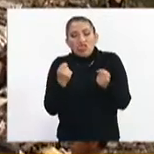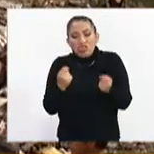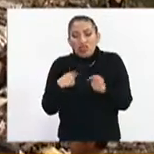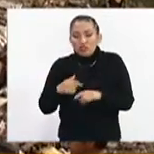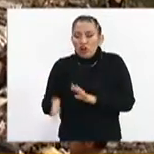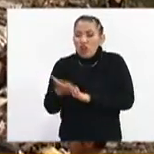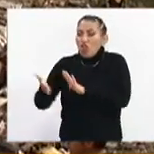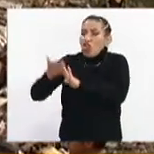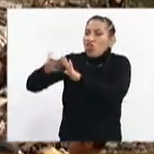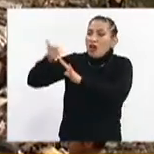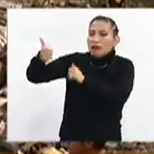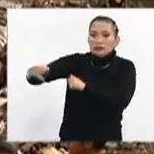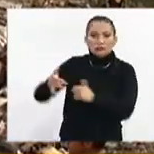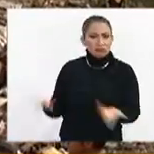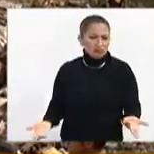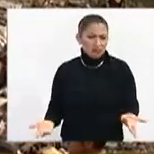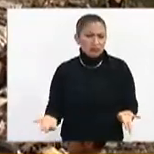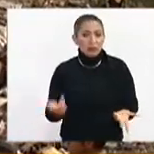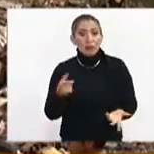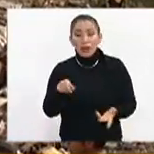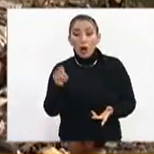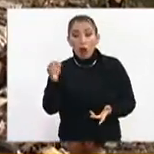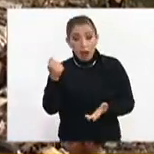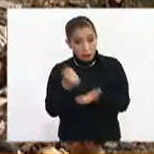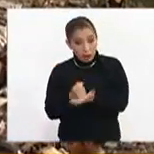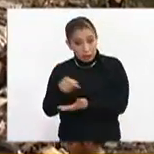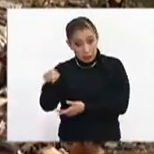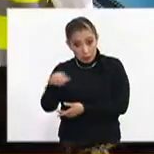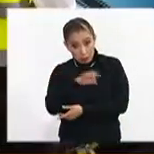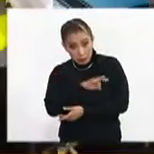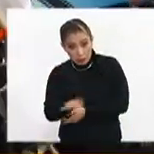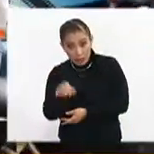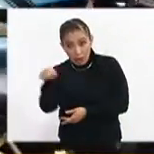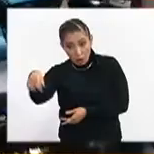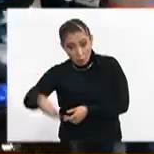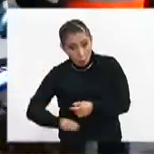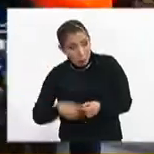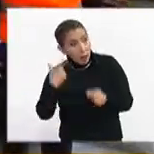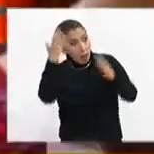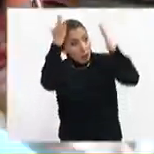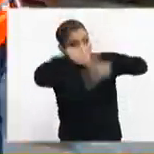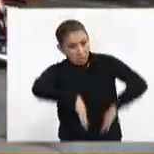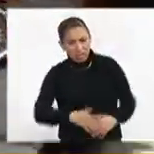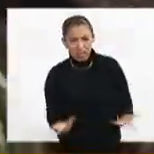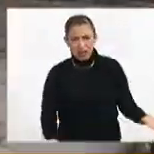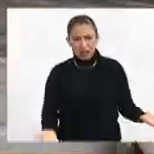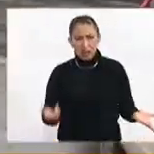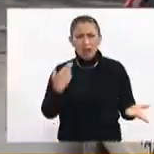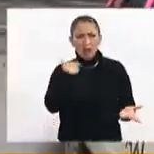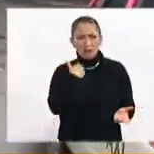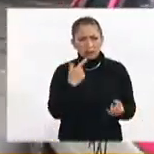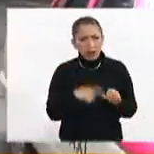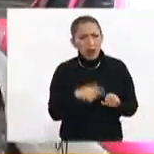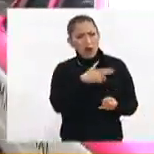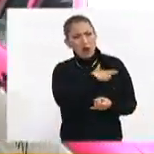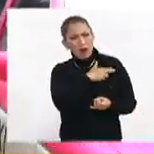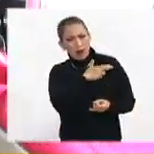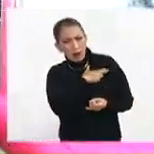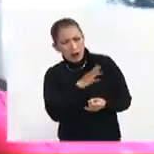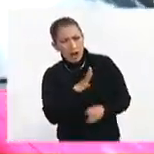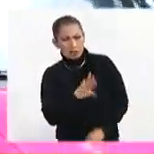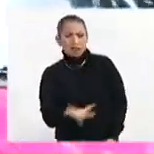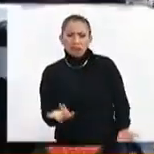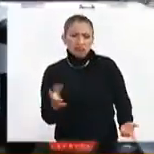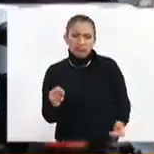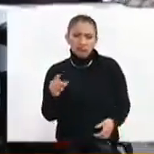determinadas características, pero que no necesariamente se pueda atribuir los homicidios o las lesiones que